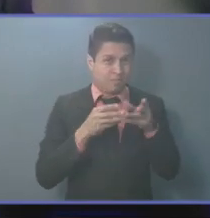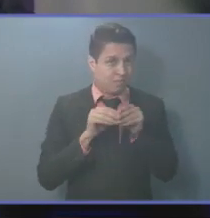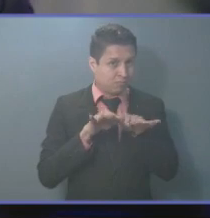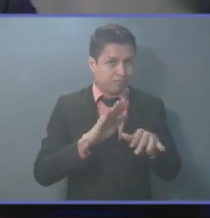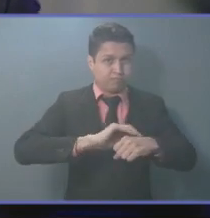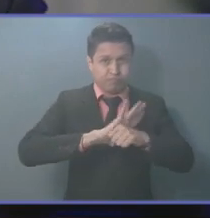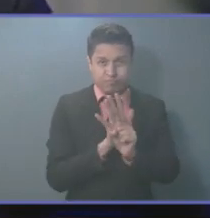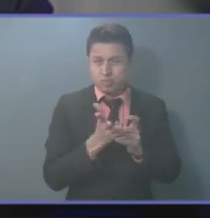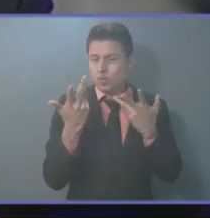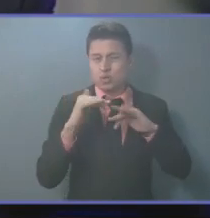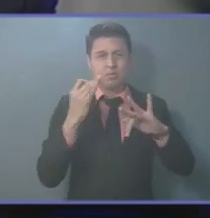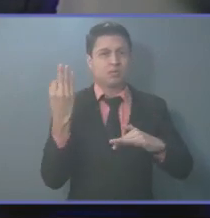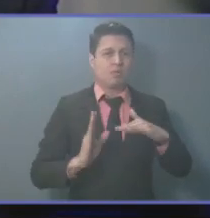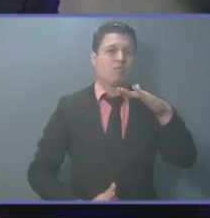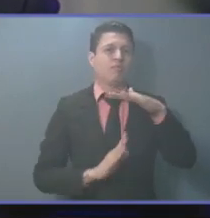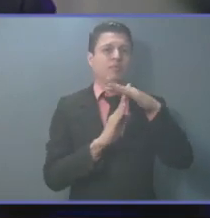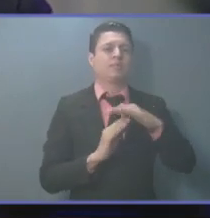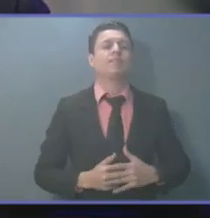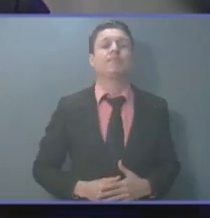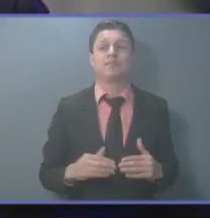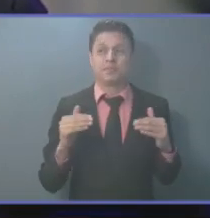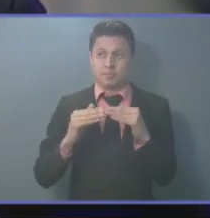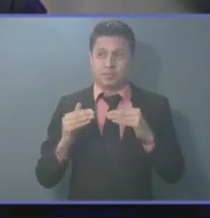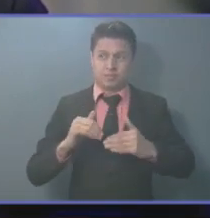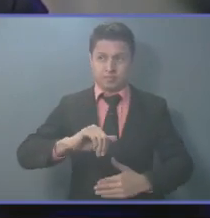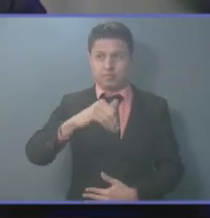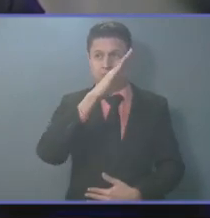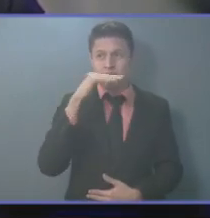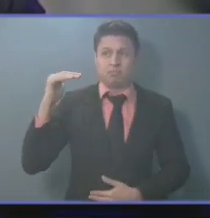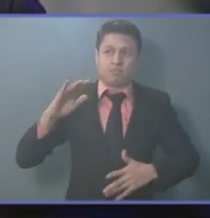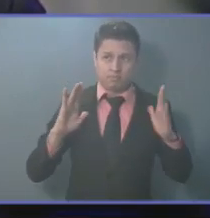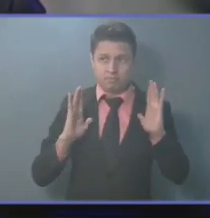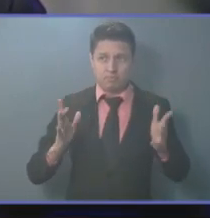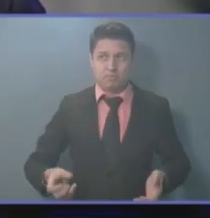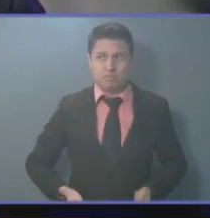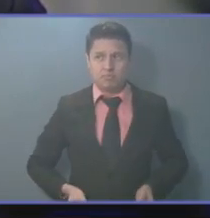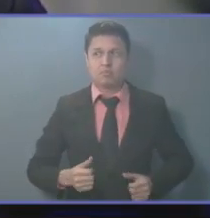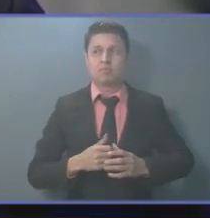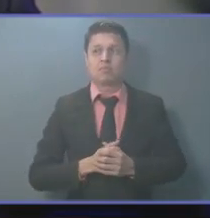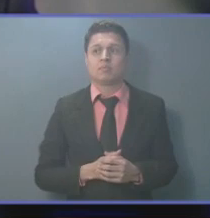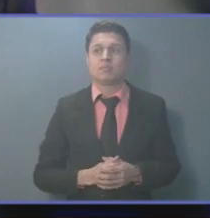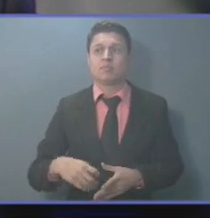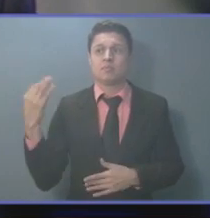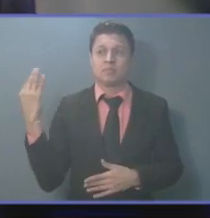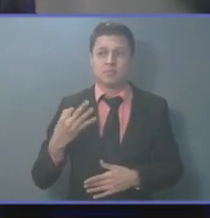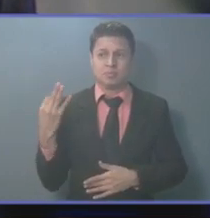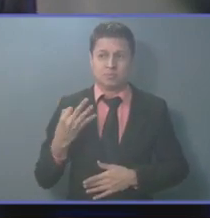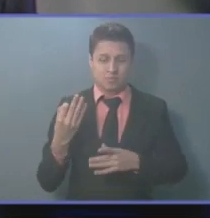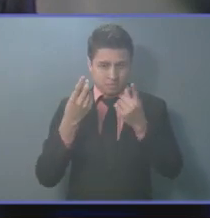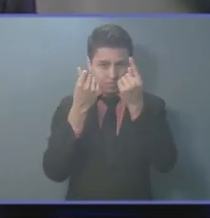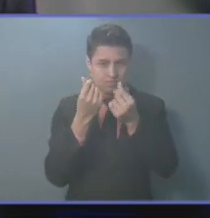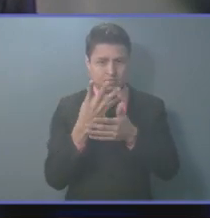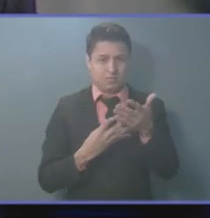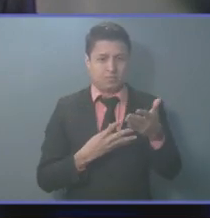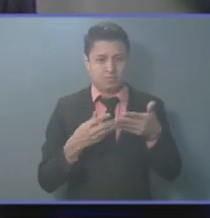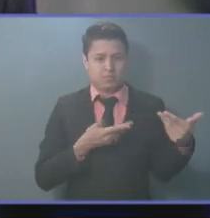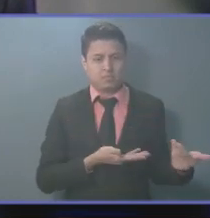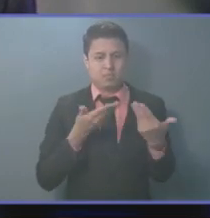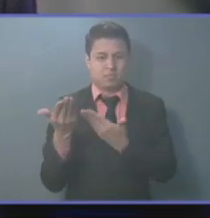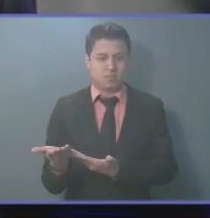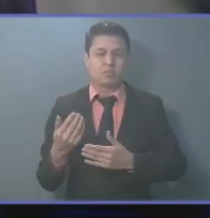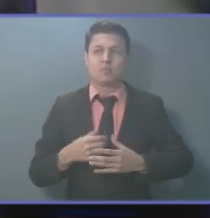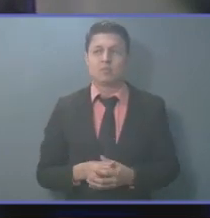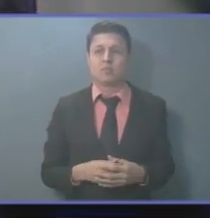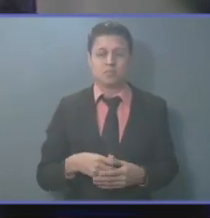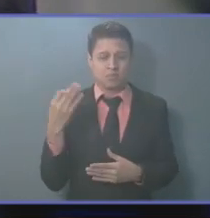Al mismo tiempo también el Estado, el gobierno central, necesitaba recursos